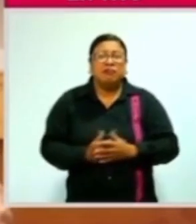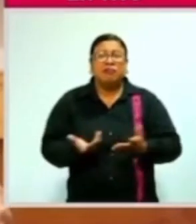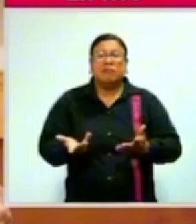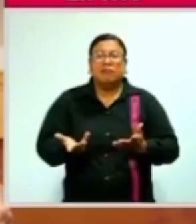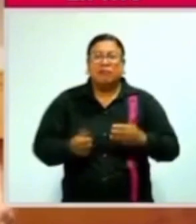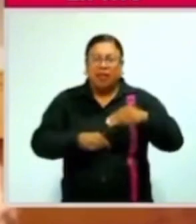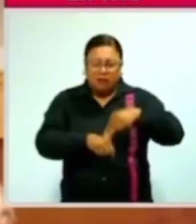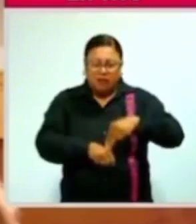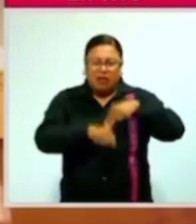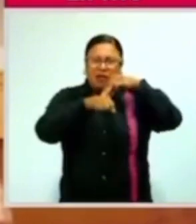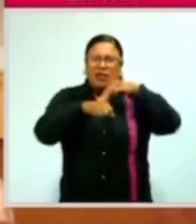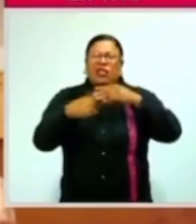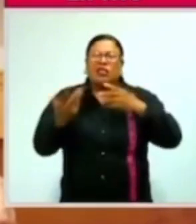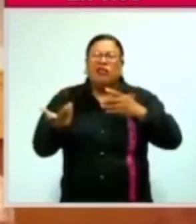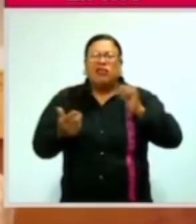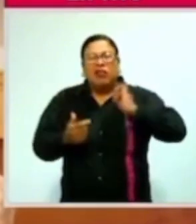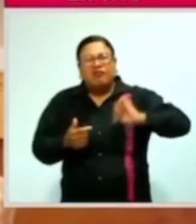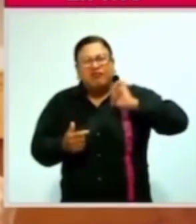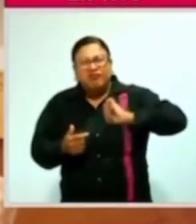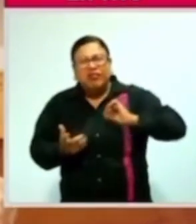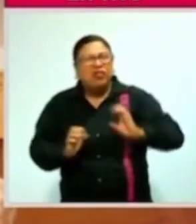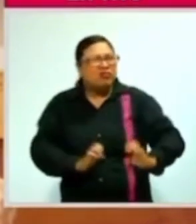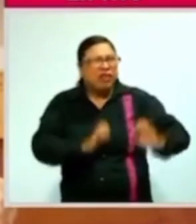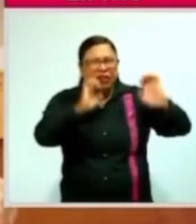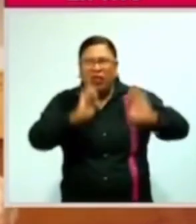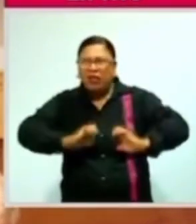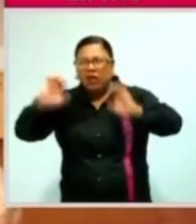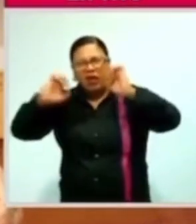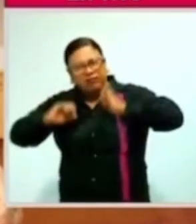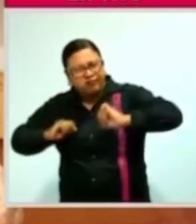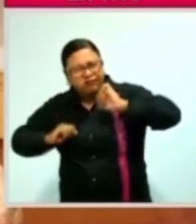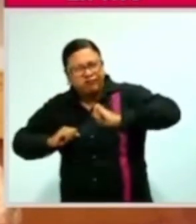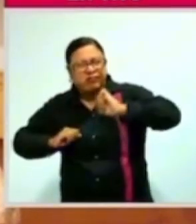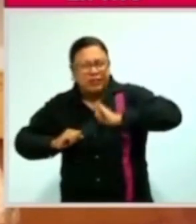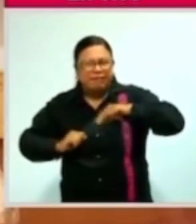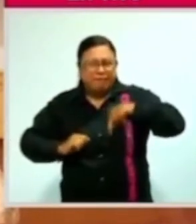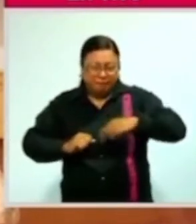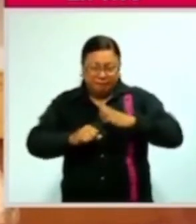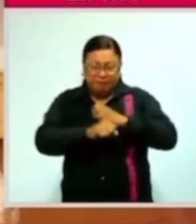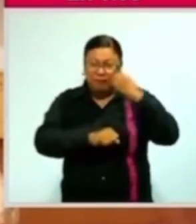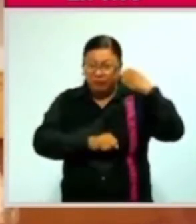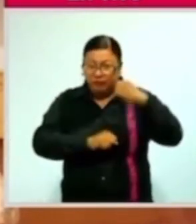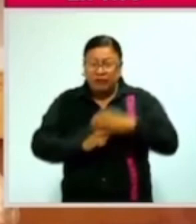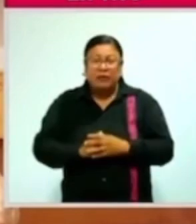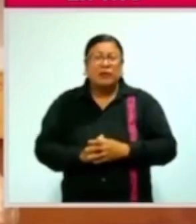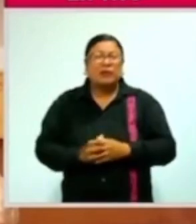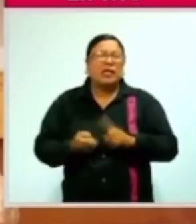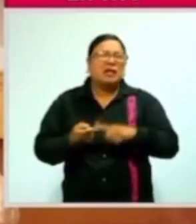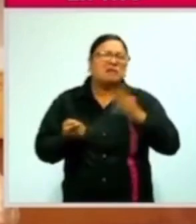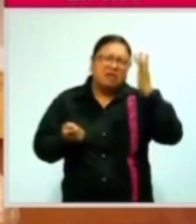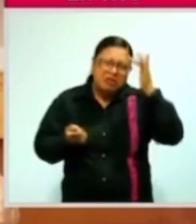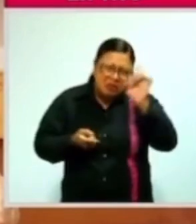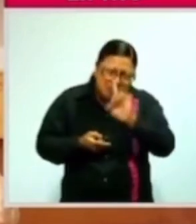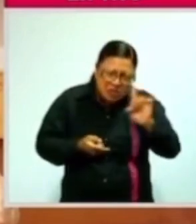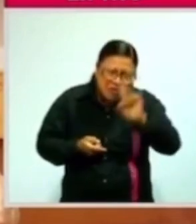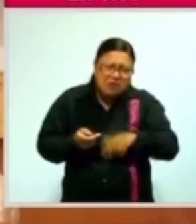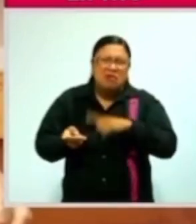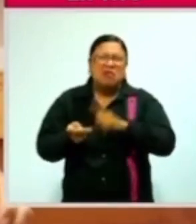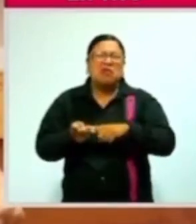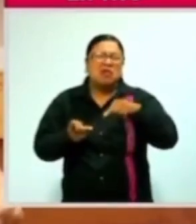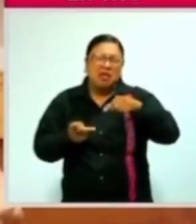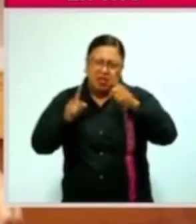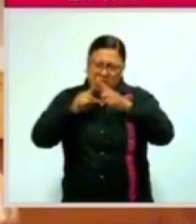monumentos históricos, patrimonio de nuestro estado, como es Santo Domingo, como es la